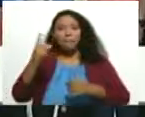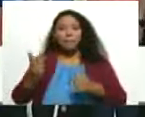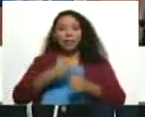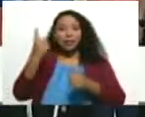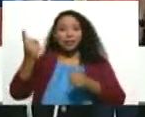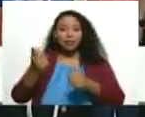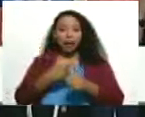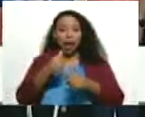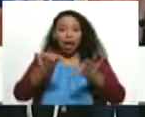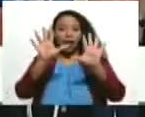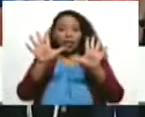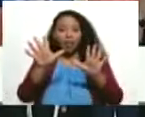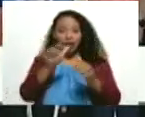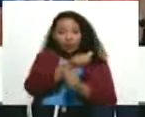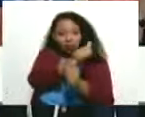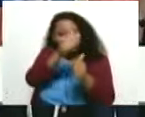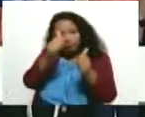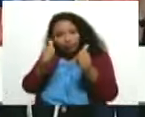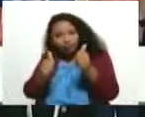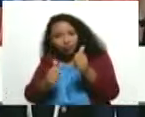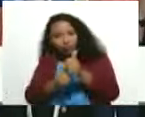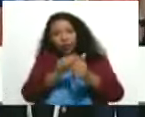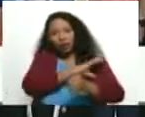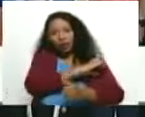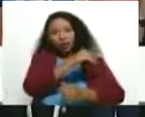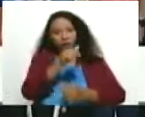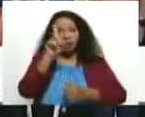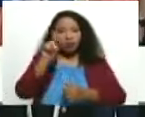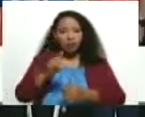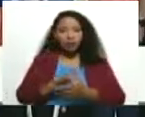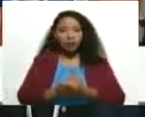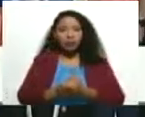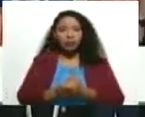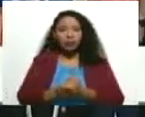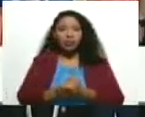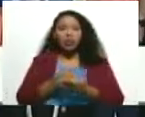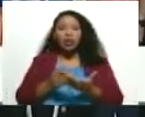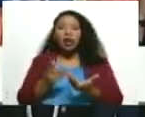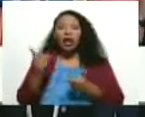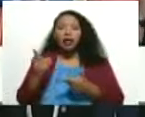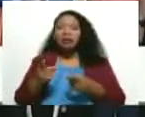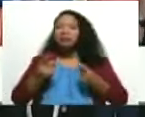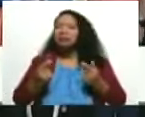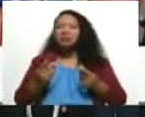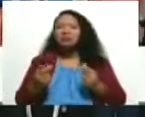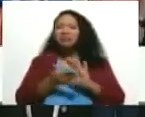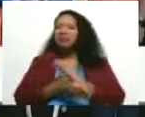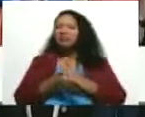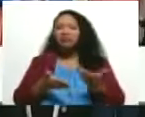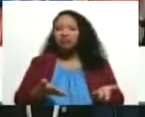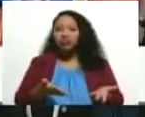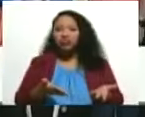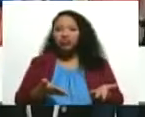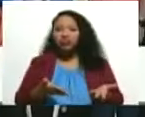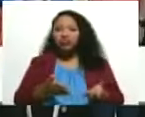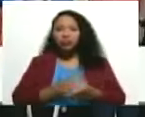10 rectores suplentes, lo que fuera la activación de